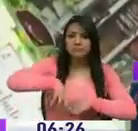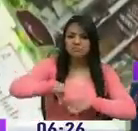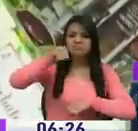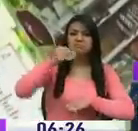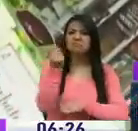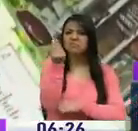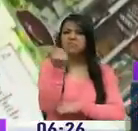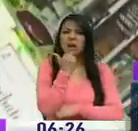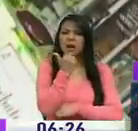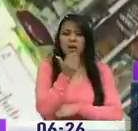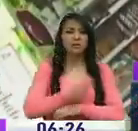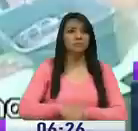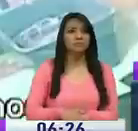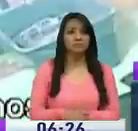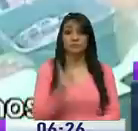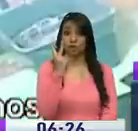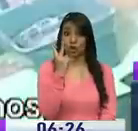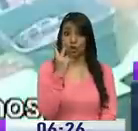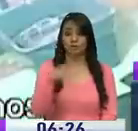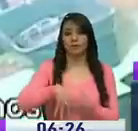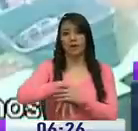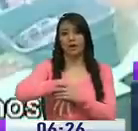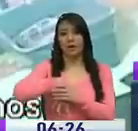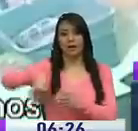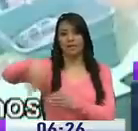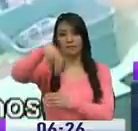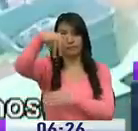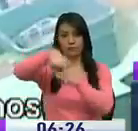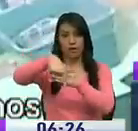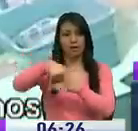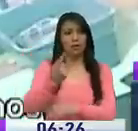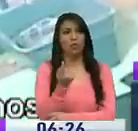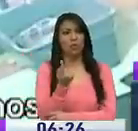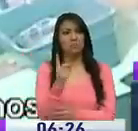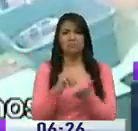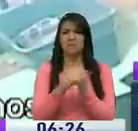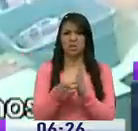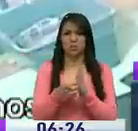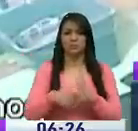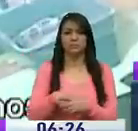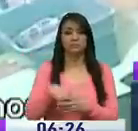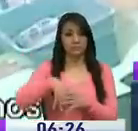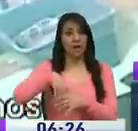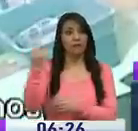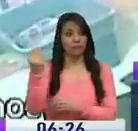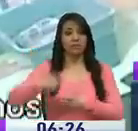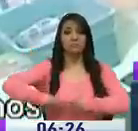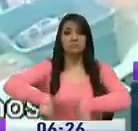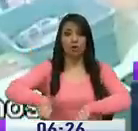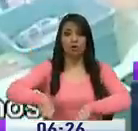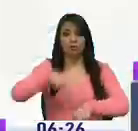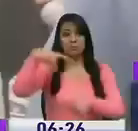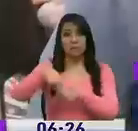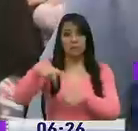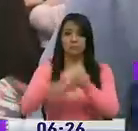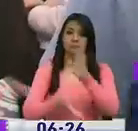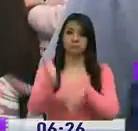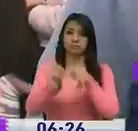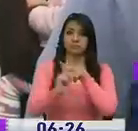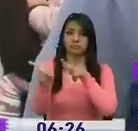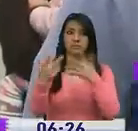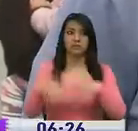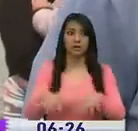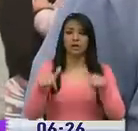dinero los dos amigos permanecieron en el interior menos de un minuto mientras afuera les esperaba una moto para la huida nos encontramos